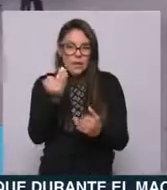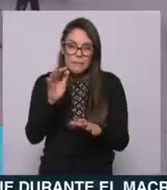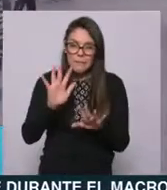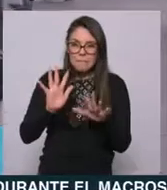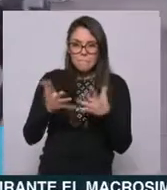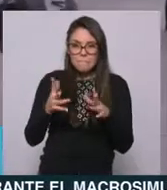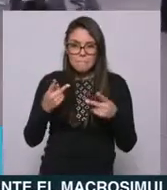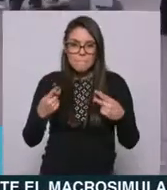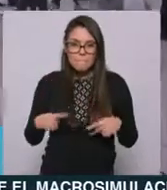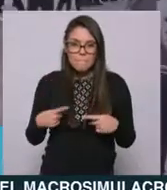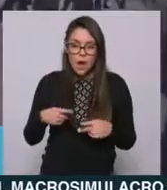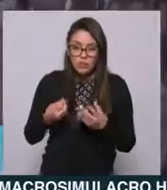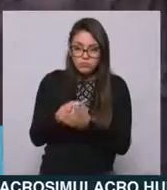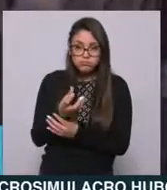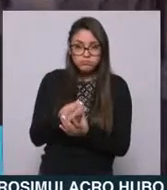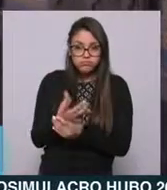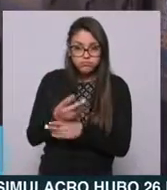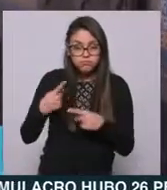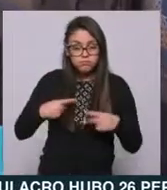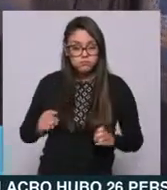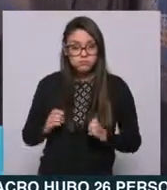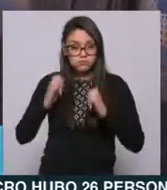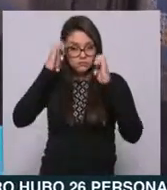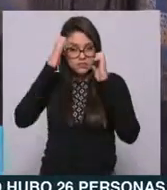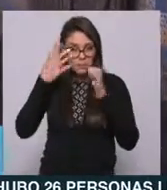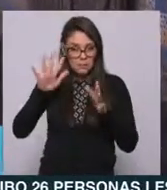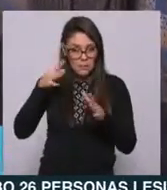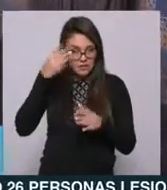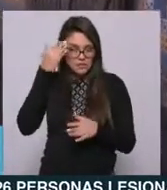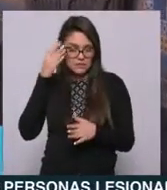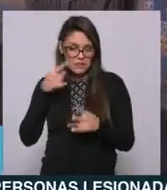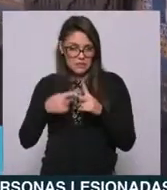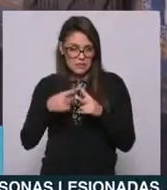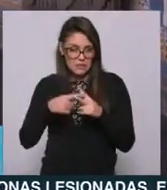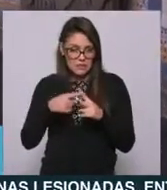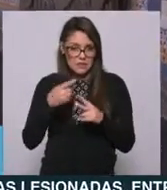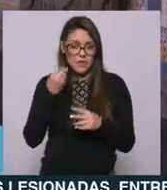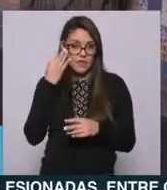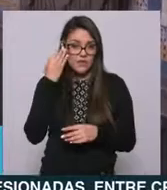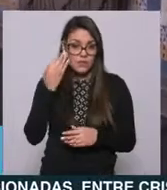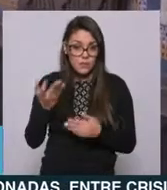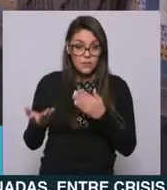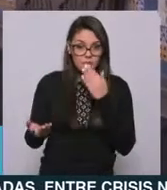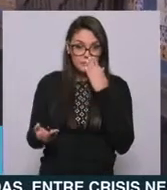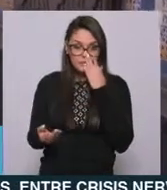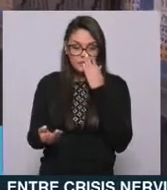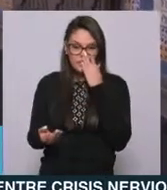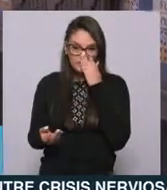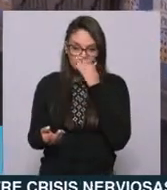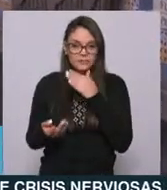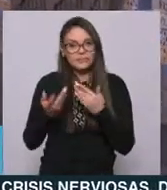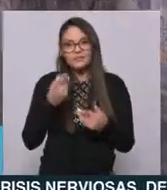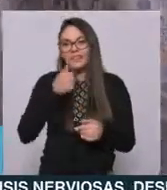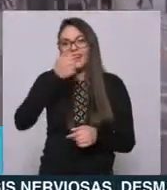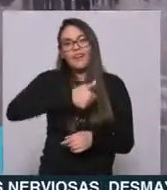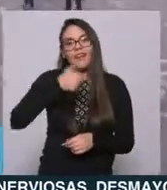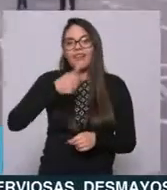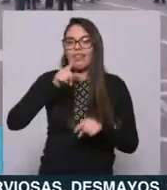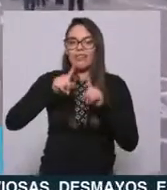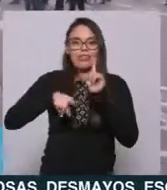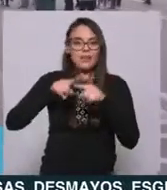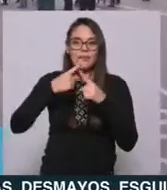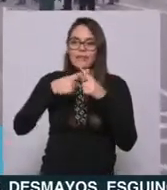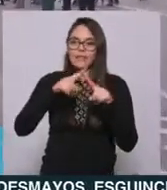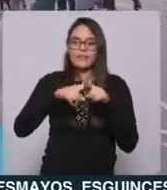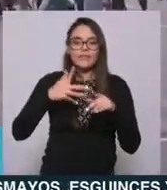tardaron en desalojar la mayoría de los edificios en la Ciudad de México durante el macrosimulacro de hoy? Eso depende, te digo, de los niveles que tenía cada uno de los